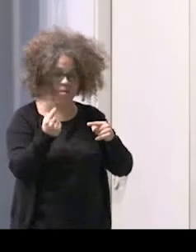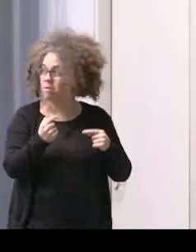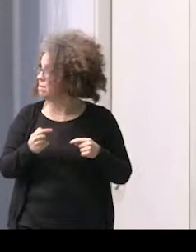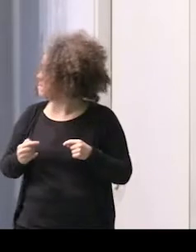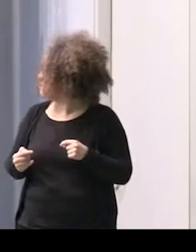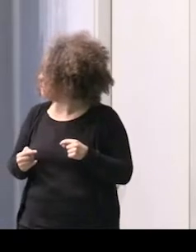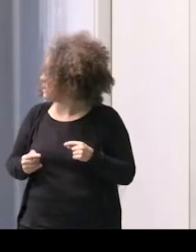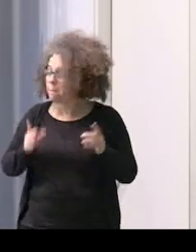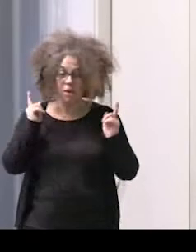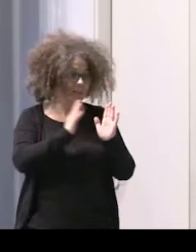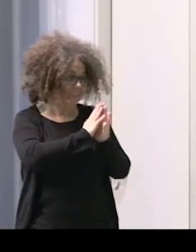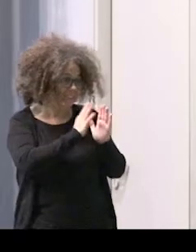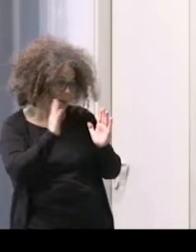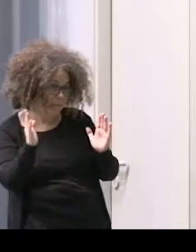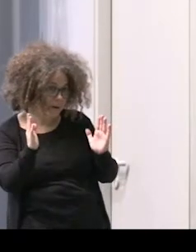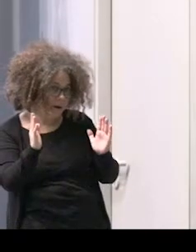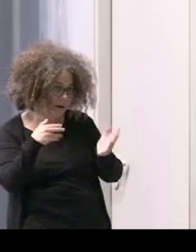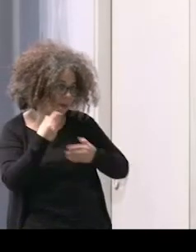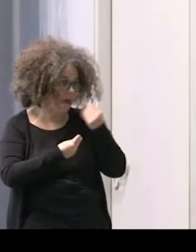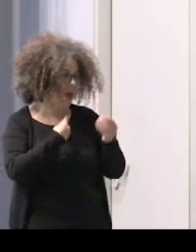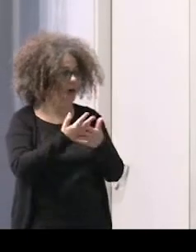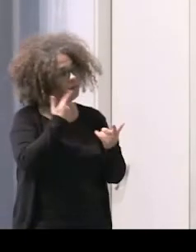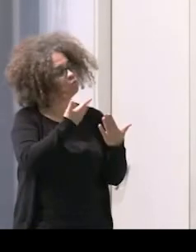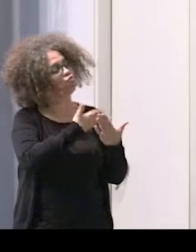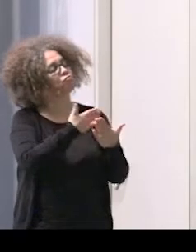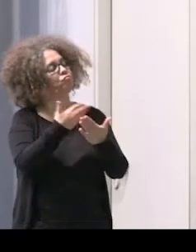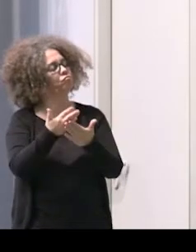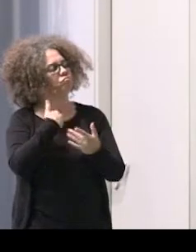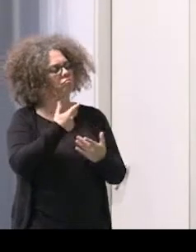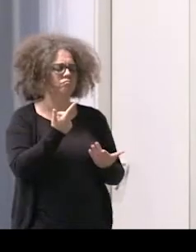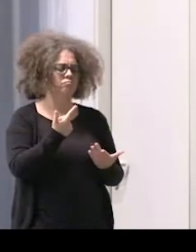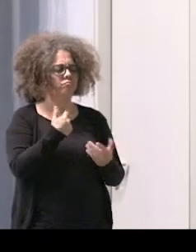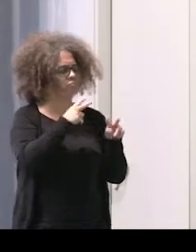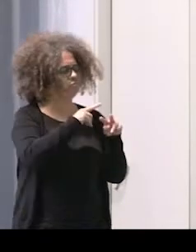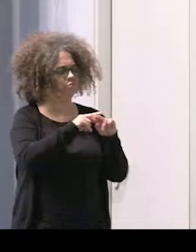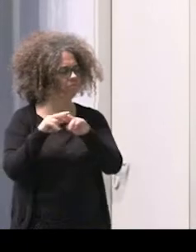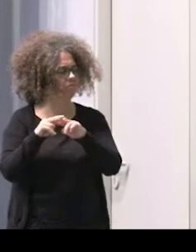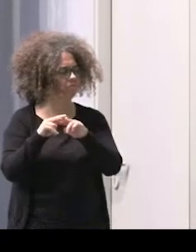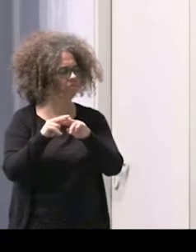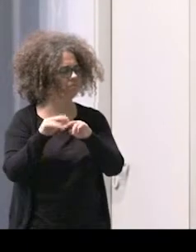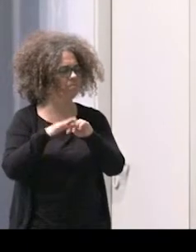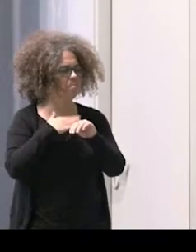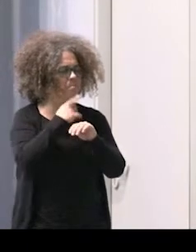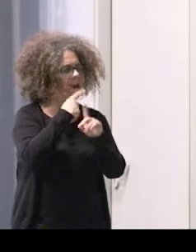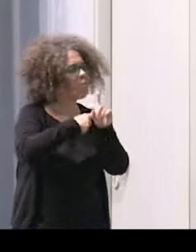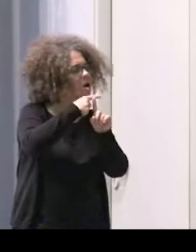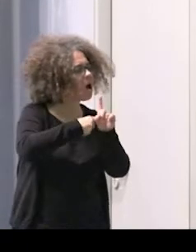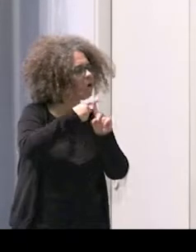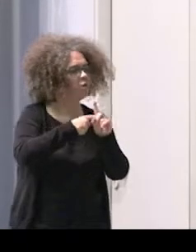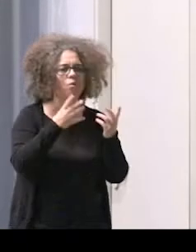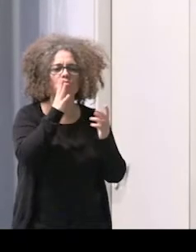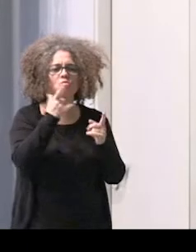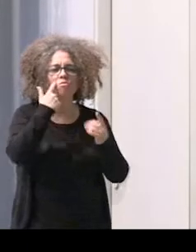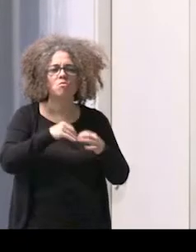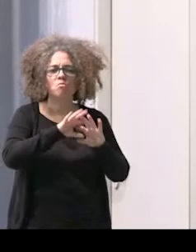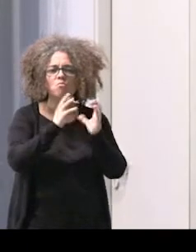procesamiento del implante lo que hace es mapear este rango eléctrico a un rango acústico correspondiente, porque en el mundo real